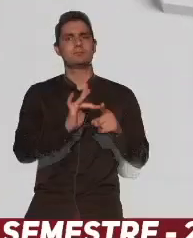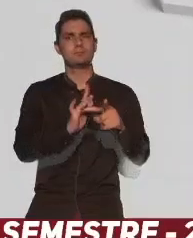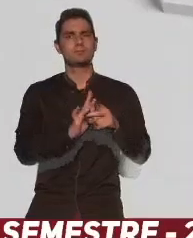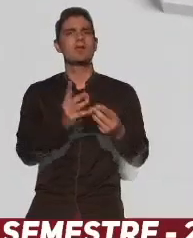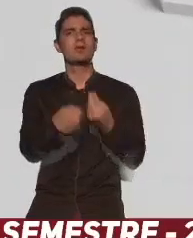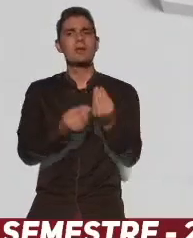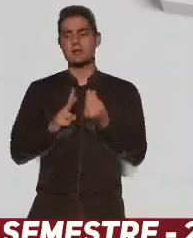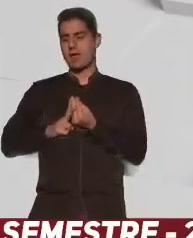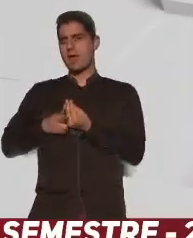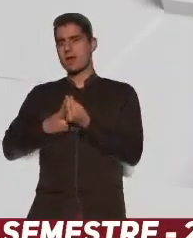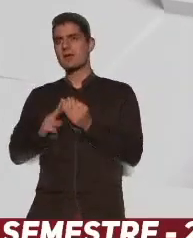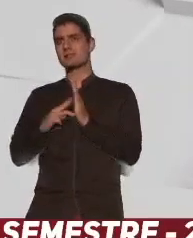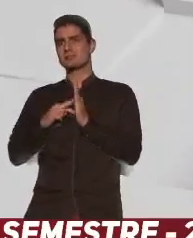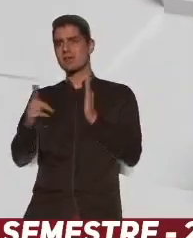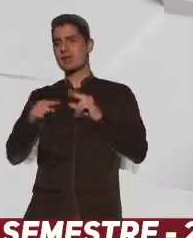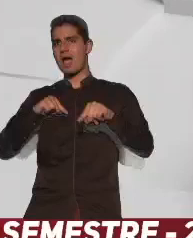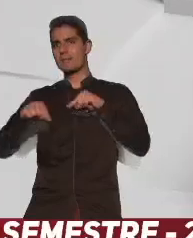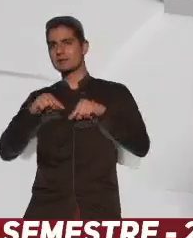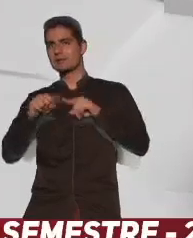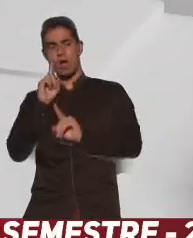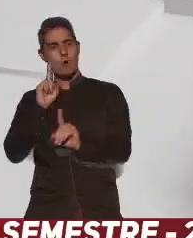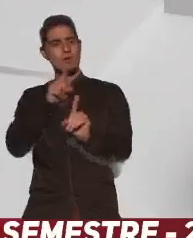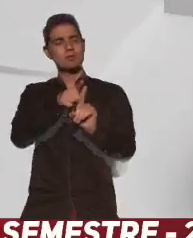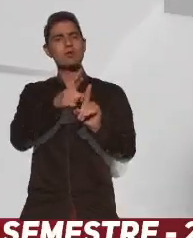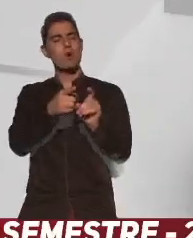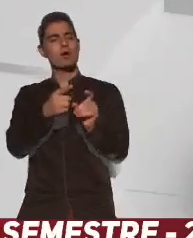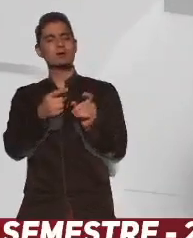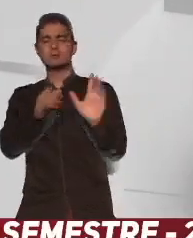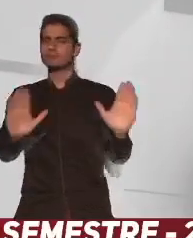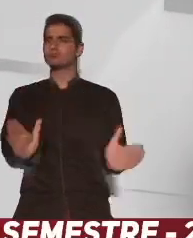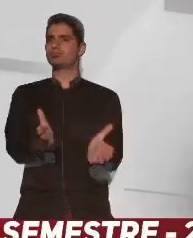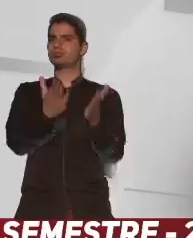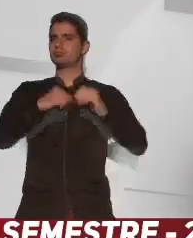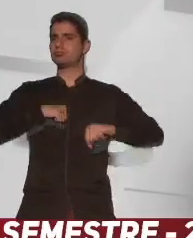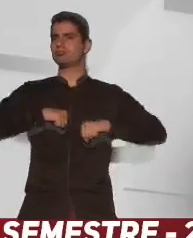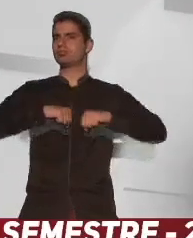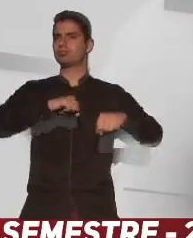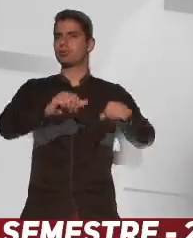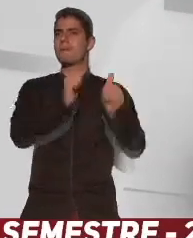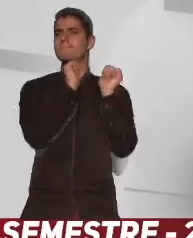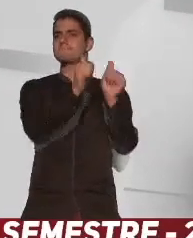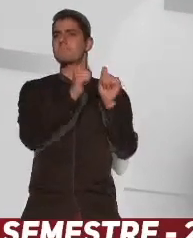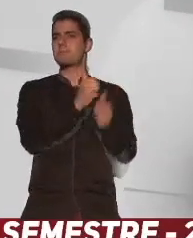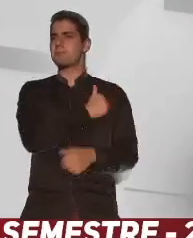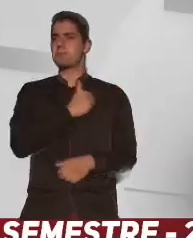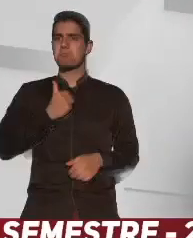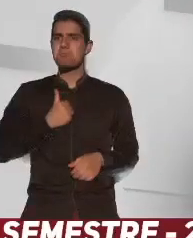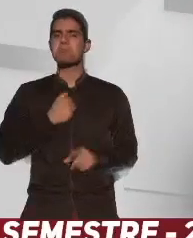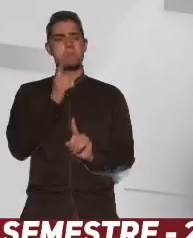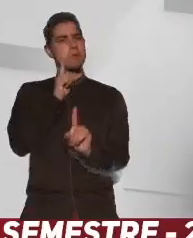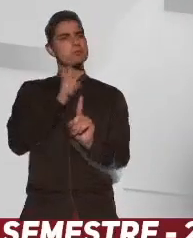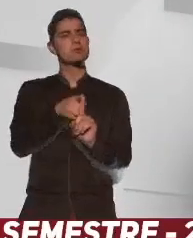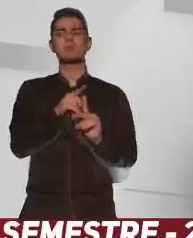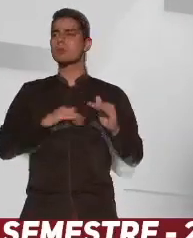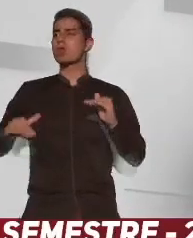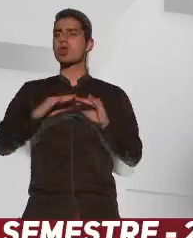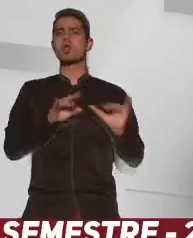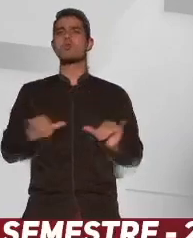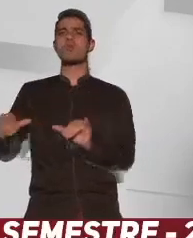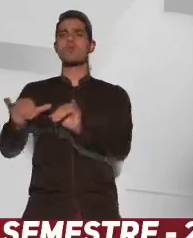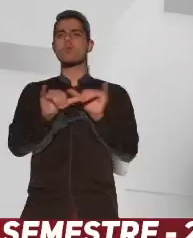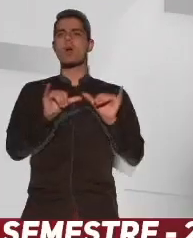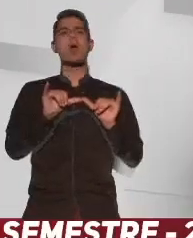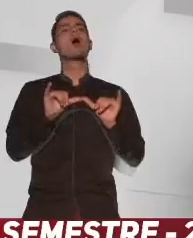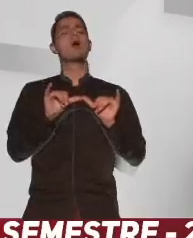administrativas que le permiten adelantar de manera independiente, objetiva e imparcial, la labor de evaluación y